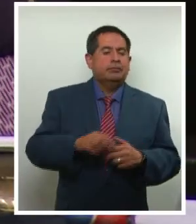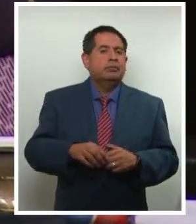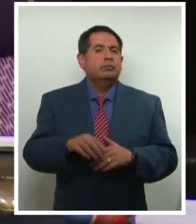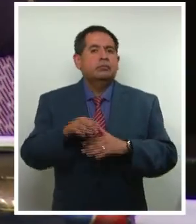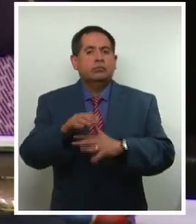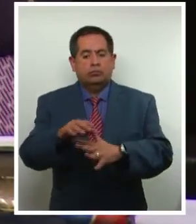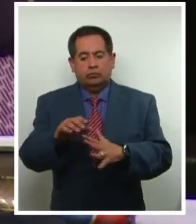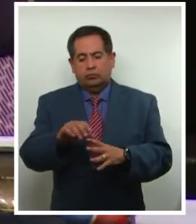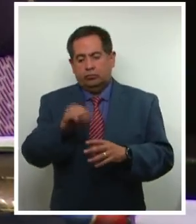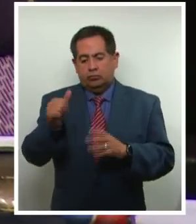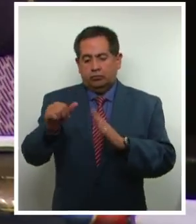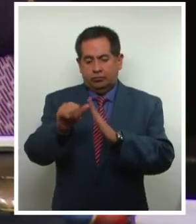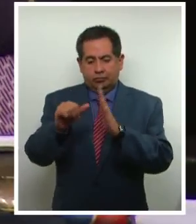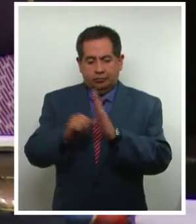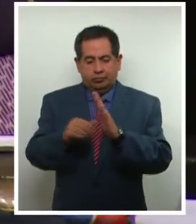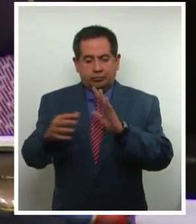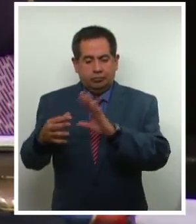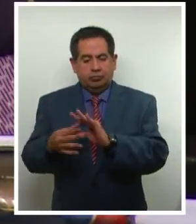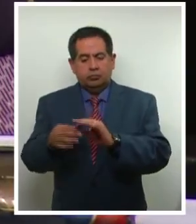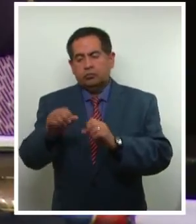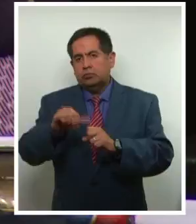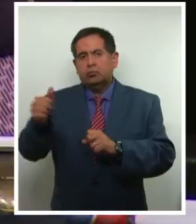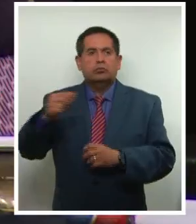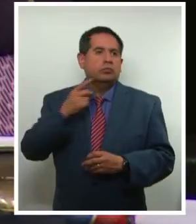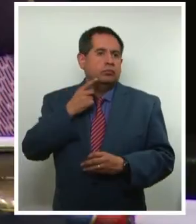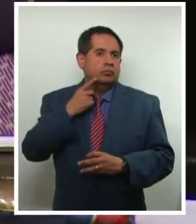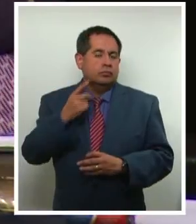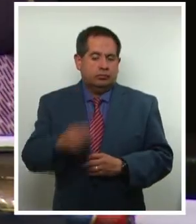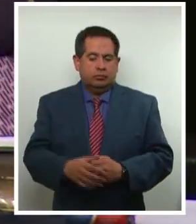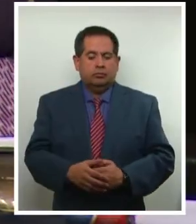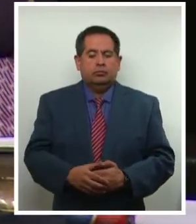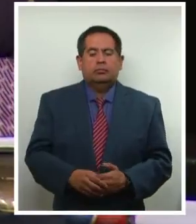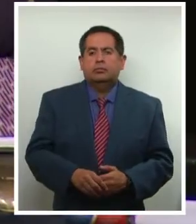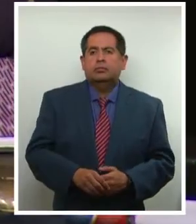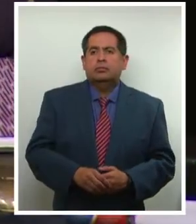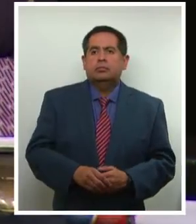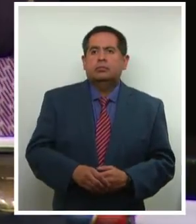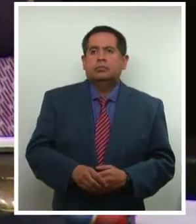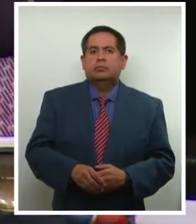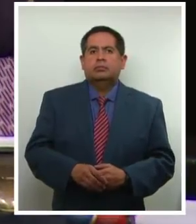que ver con otros artículos que reservaron otros diputados. Por favor, diputada.